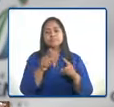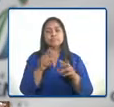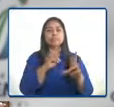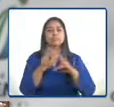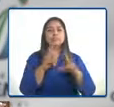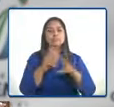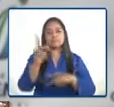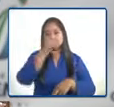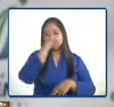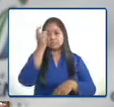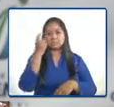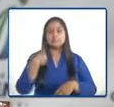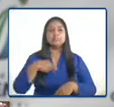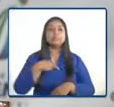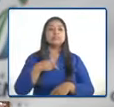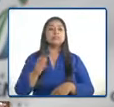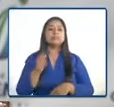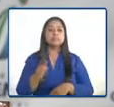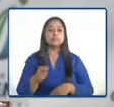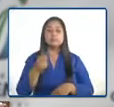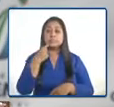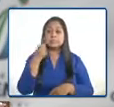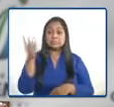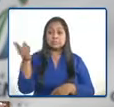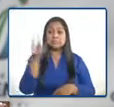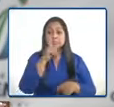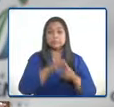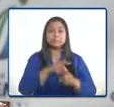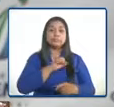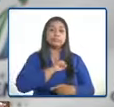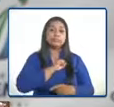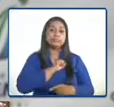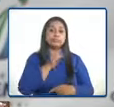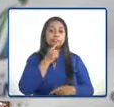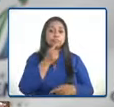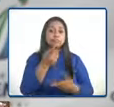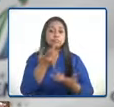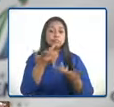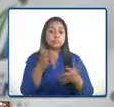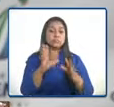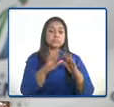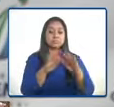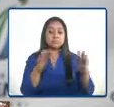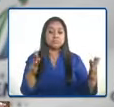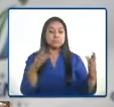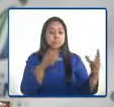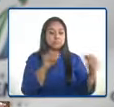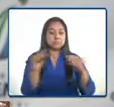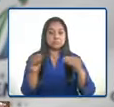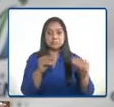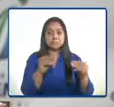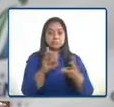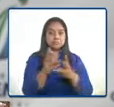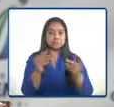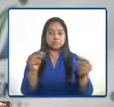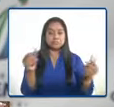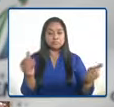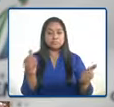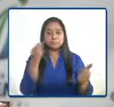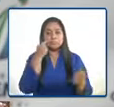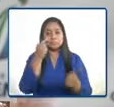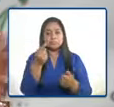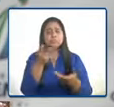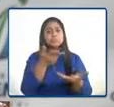con nuestros compañeros. Definitivamente vamos a entablar pues una mesa de diálogo y poder resolver cualquier